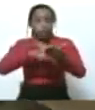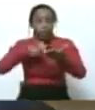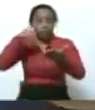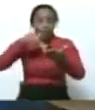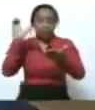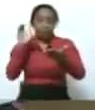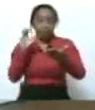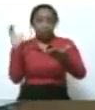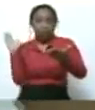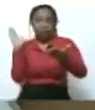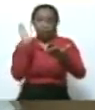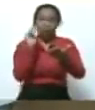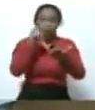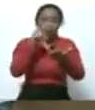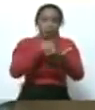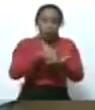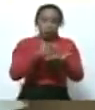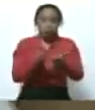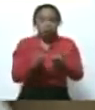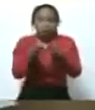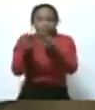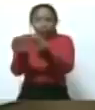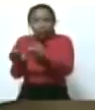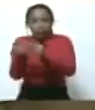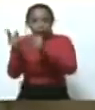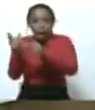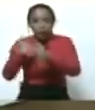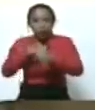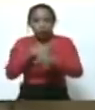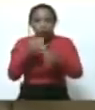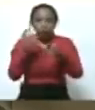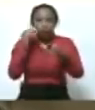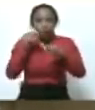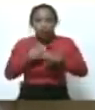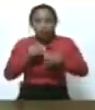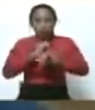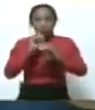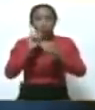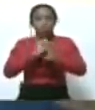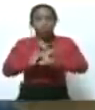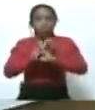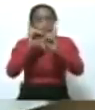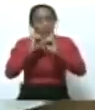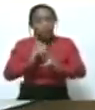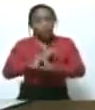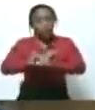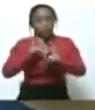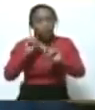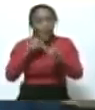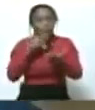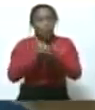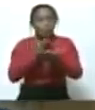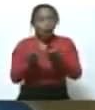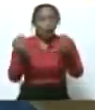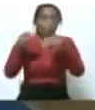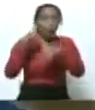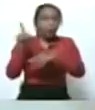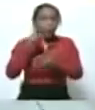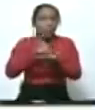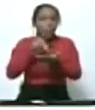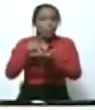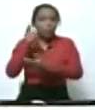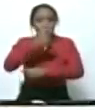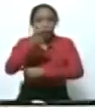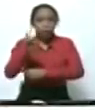desde Caracas nosotros ahí tomaremos la decisión final de acuerdo al número de postulaciones que tengan las personas y a la